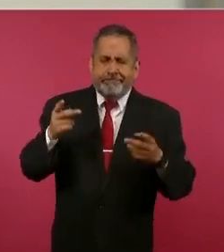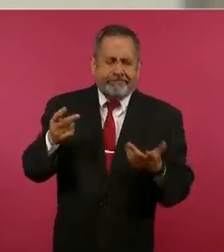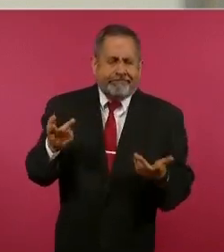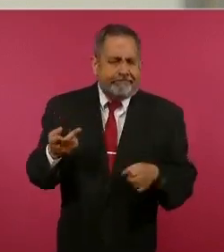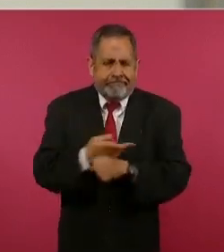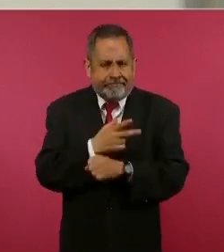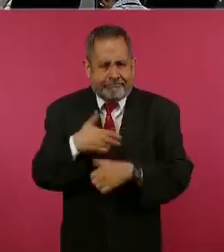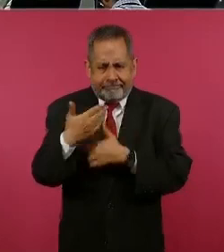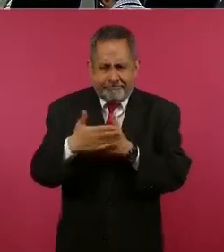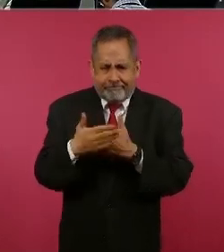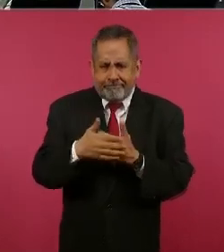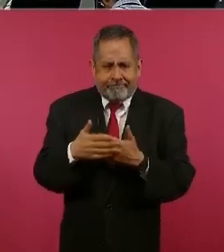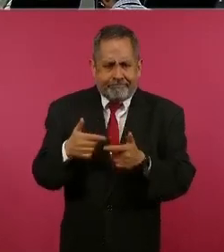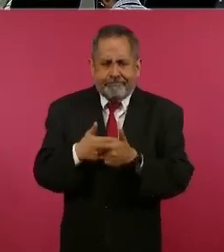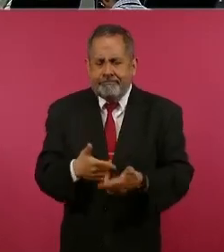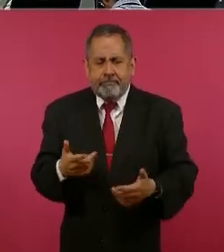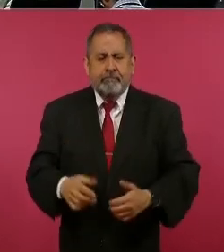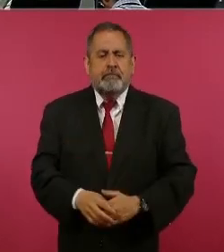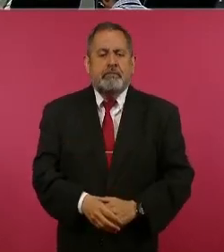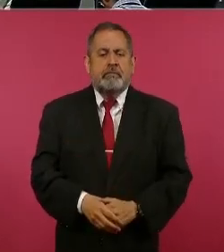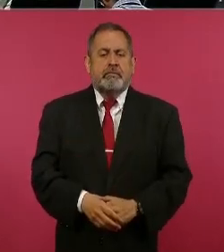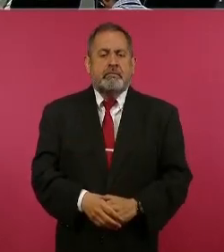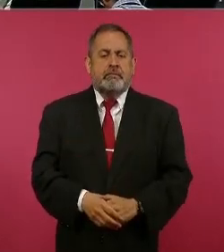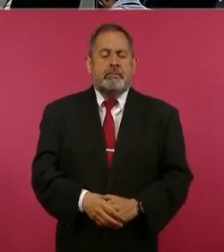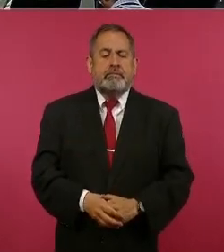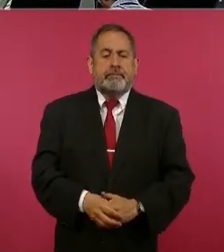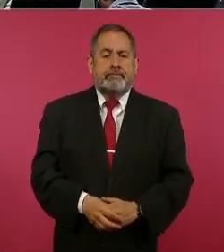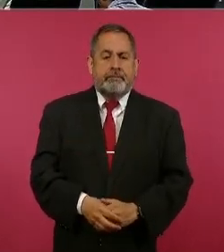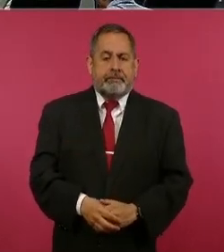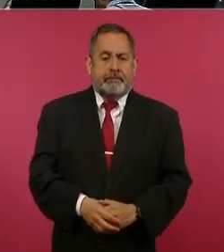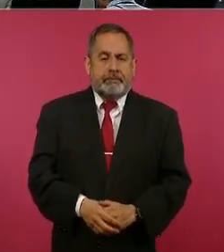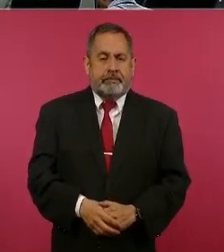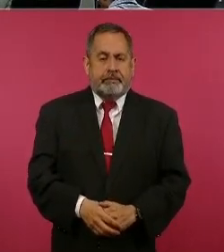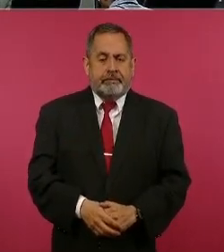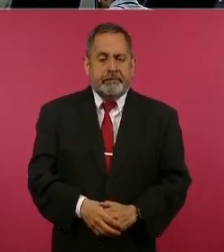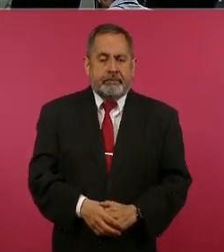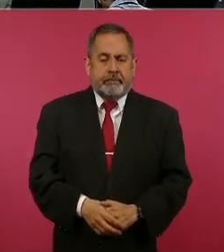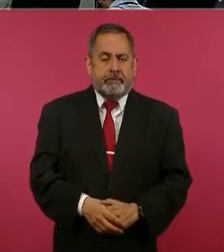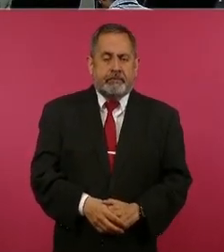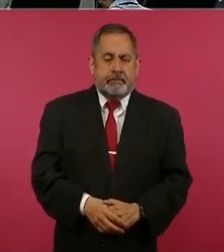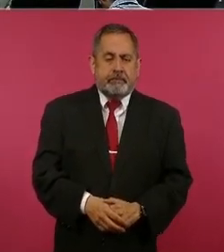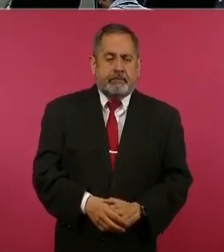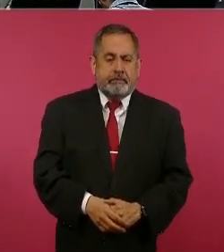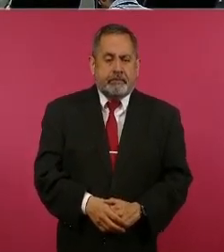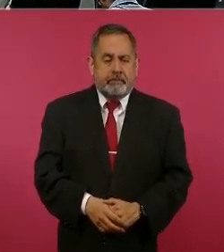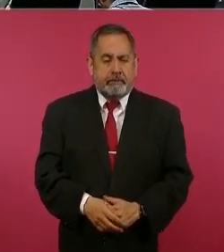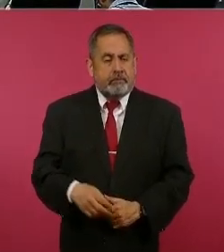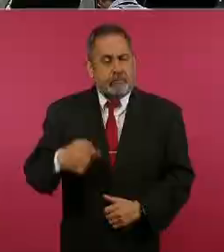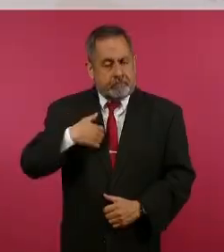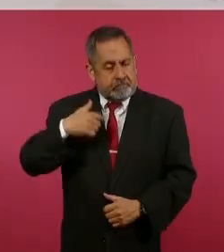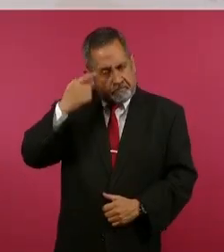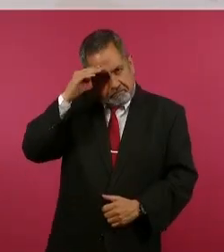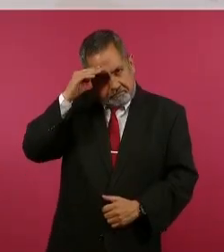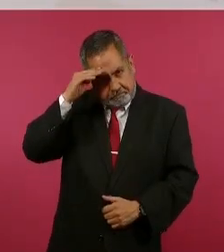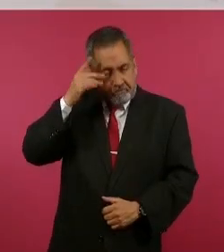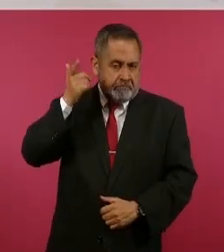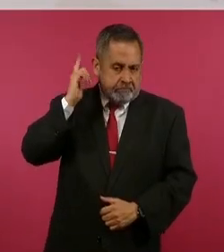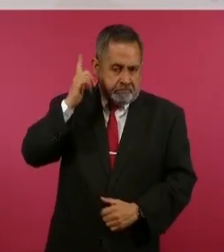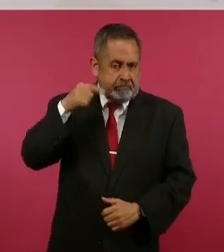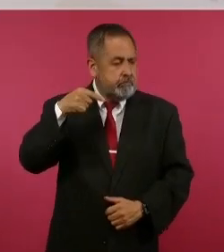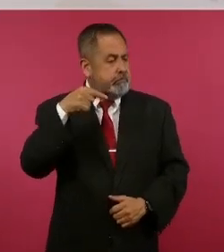prisión preventiva oficiosa. Gracias. Pues yo espero que la Suprema Corte